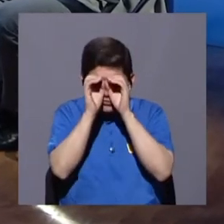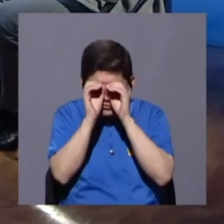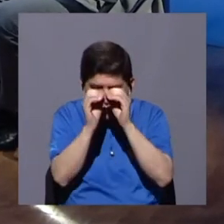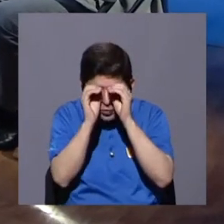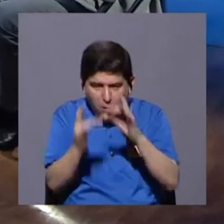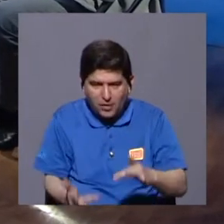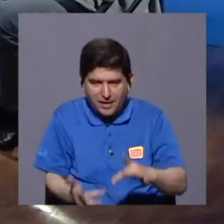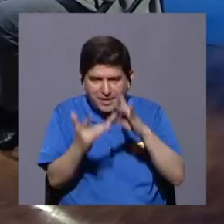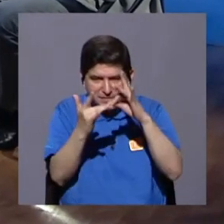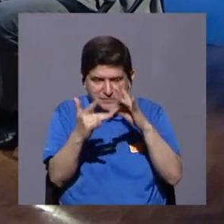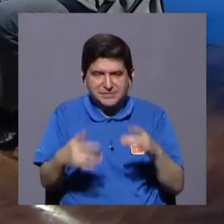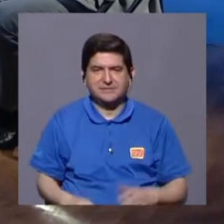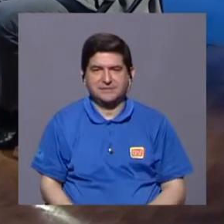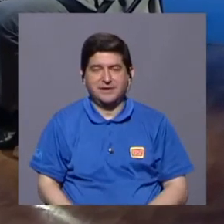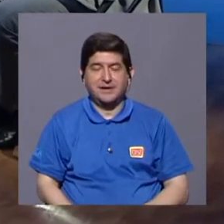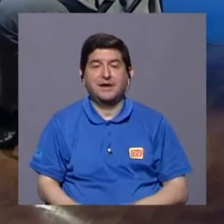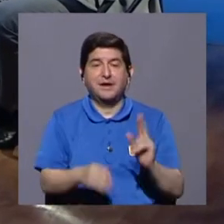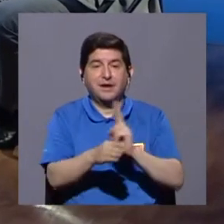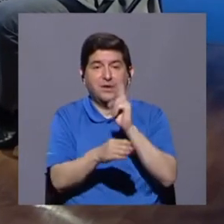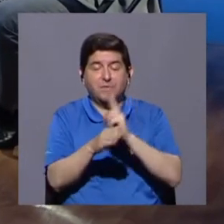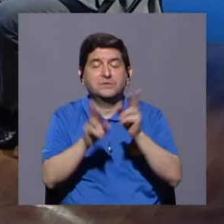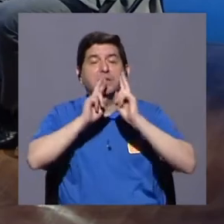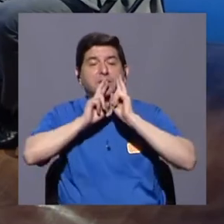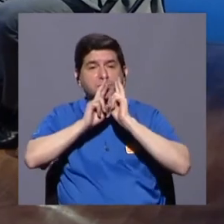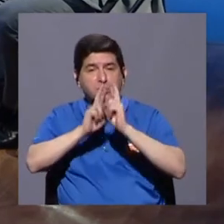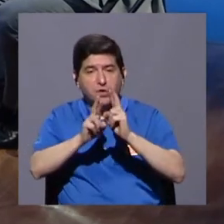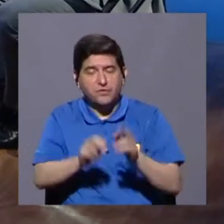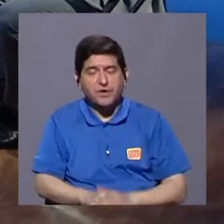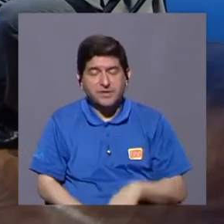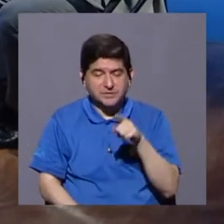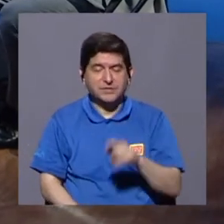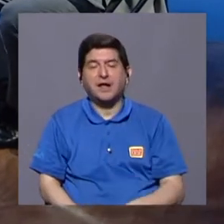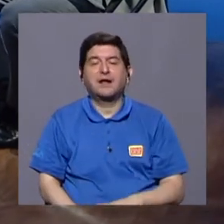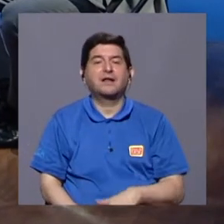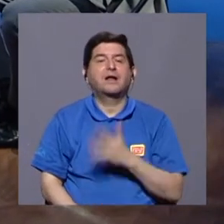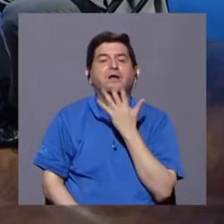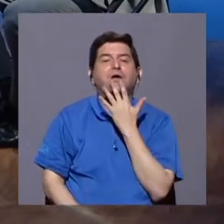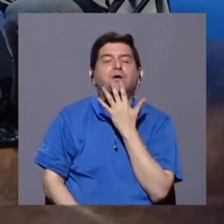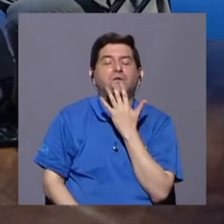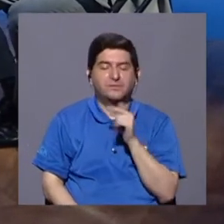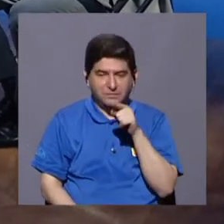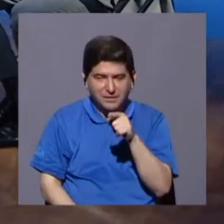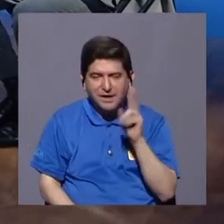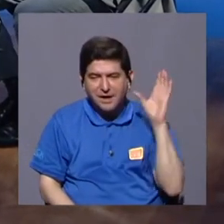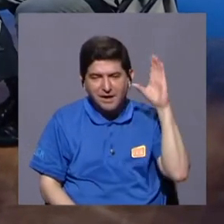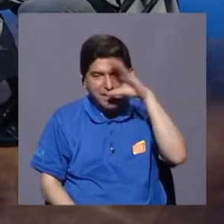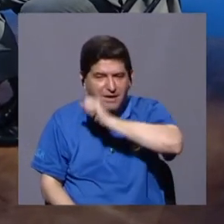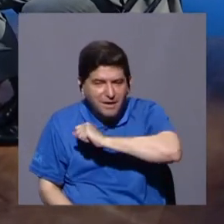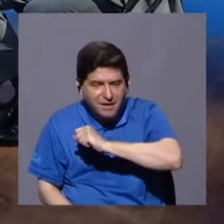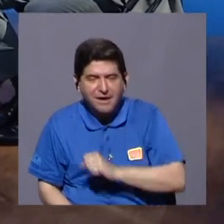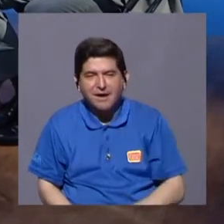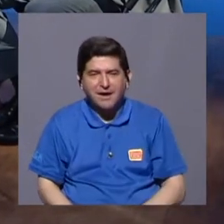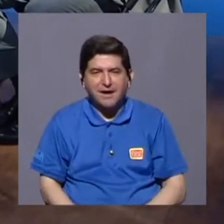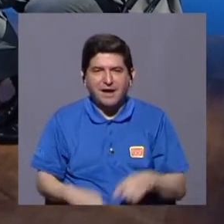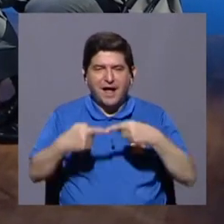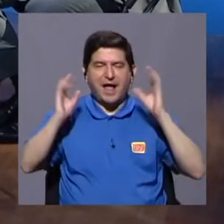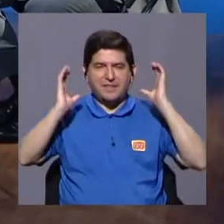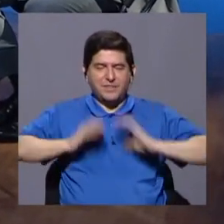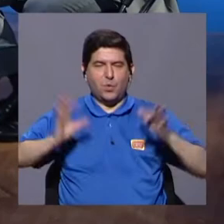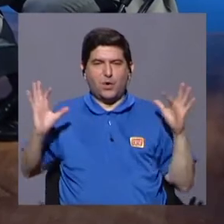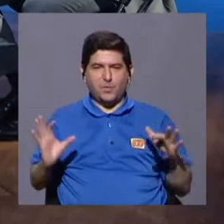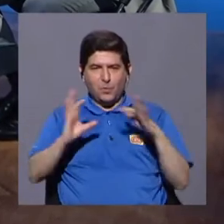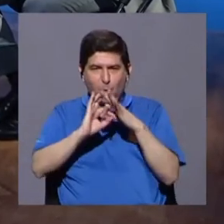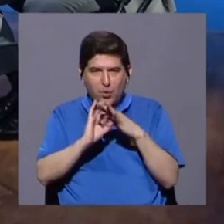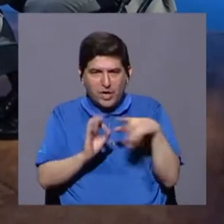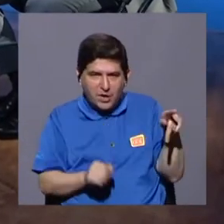donde utilizando una respuesta fluorescente vemos cuando el anticuerpo está unido a